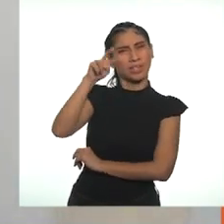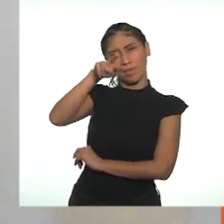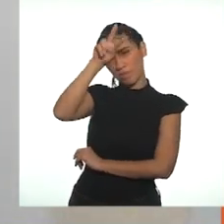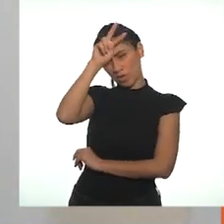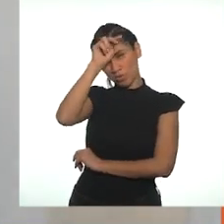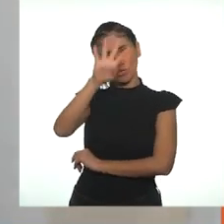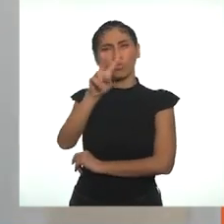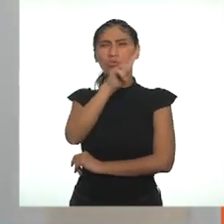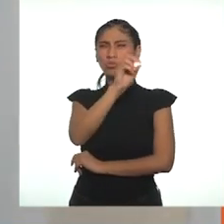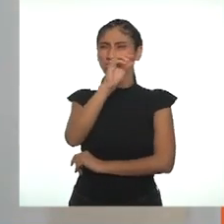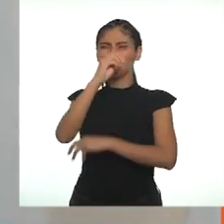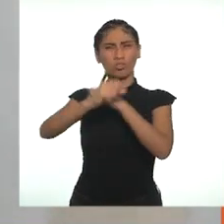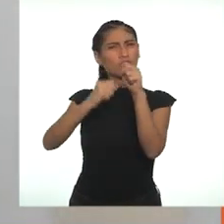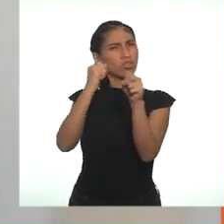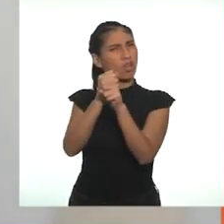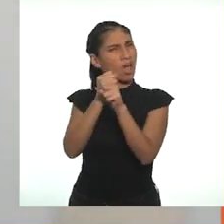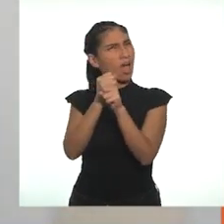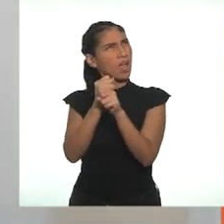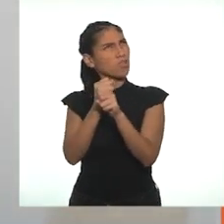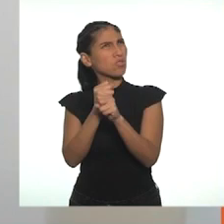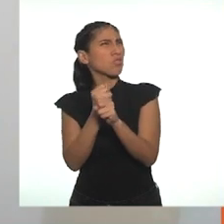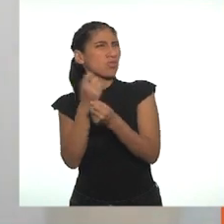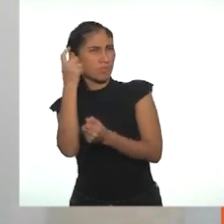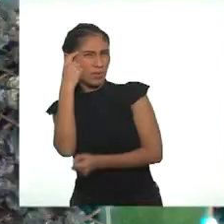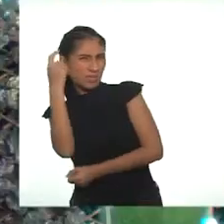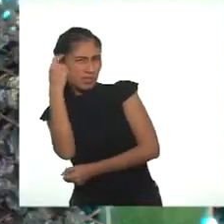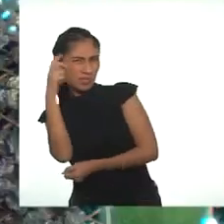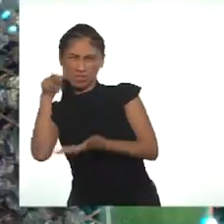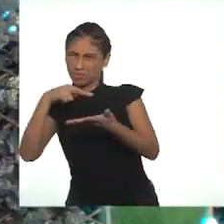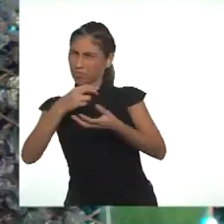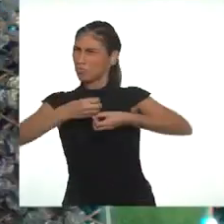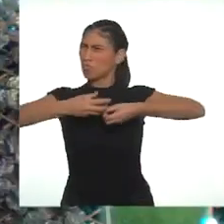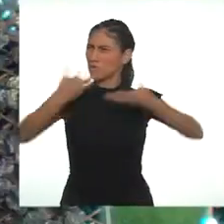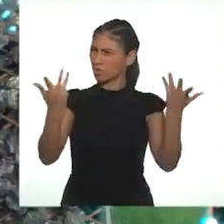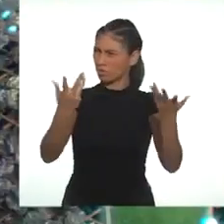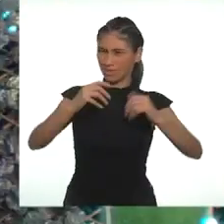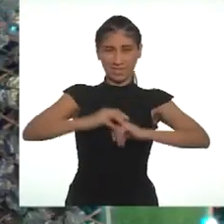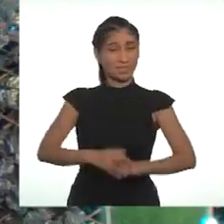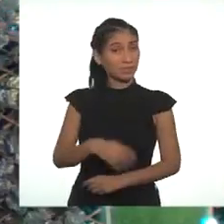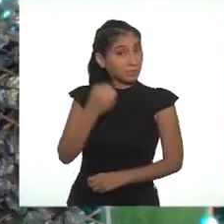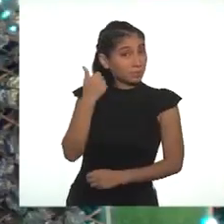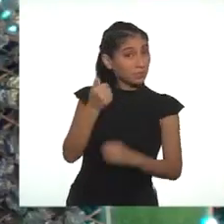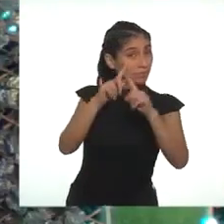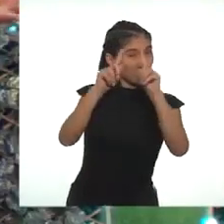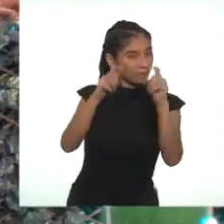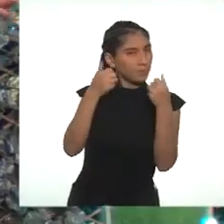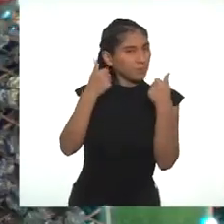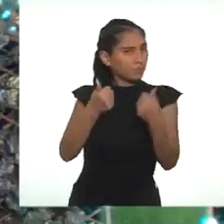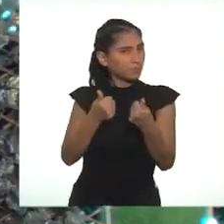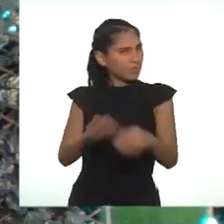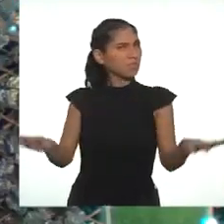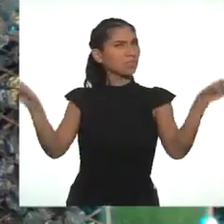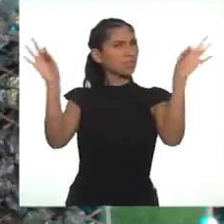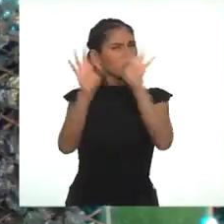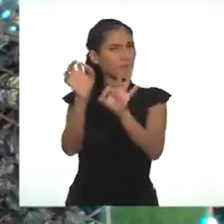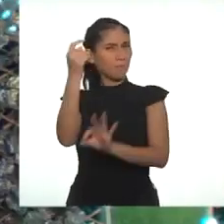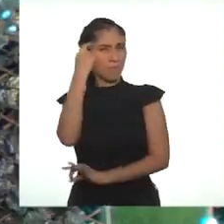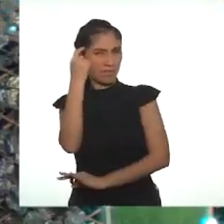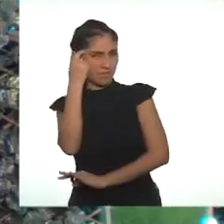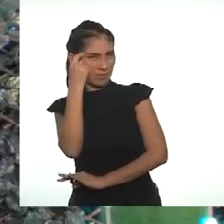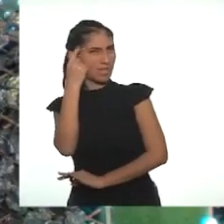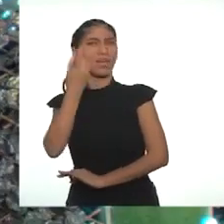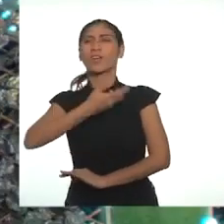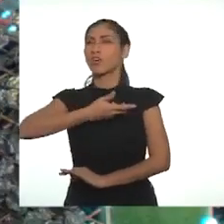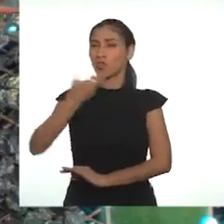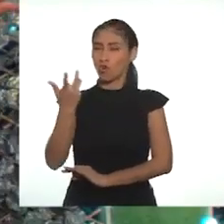¿Por qué deberíamos reflexionar si es una fiesta? Buen cuestionamiento, Edwin. Es muy importante pensar el motivo